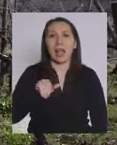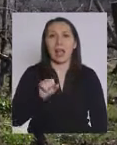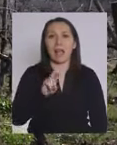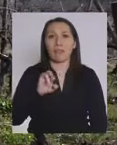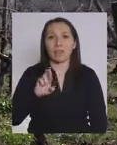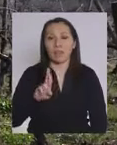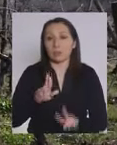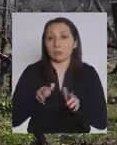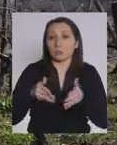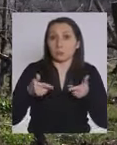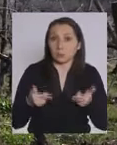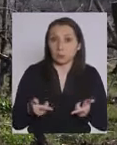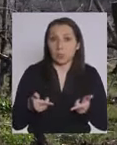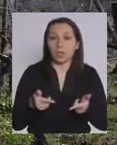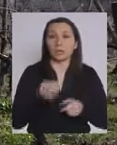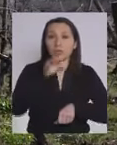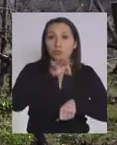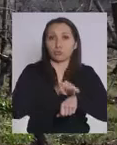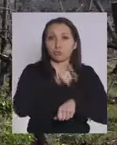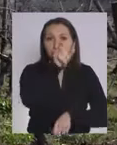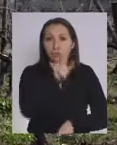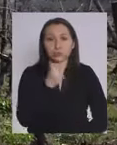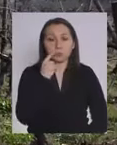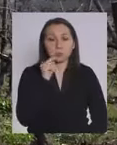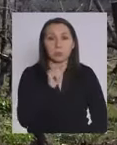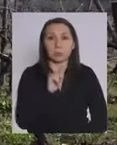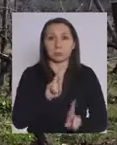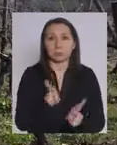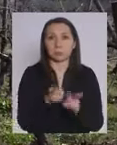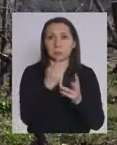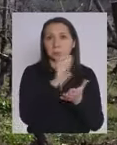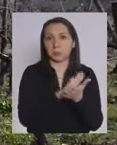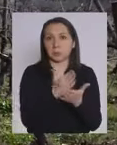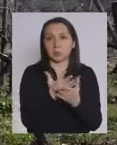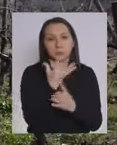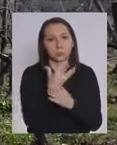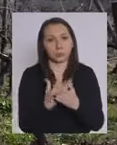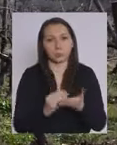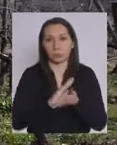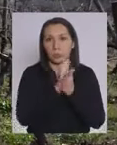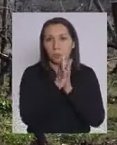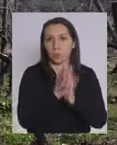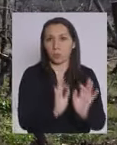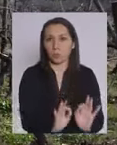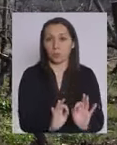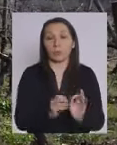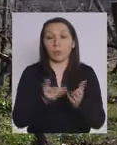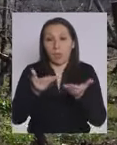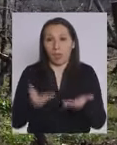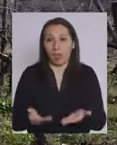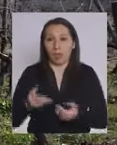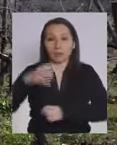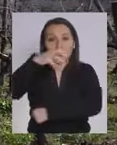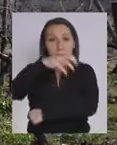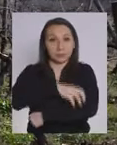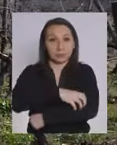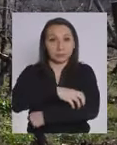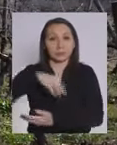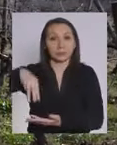afortunadamente el médico se recuperó totalmente en esta región